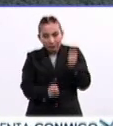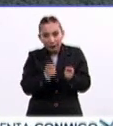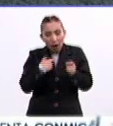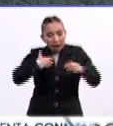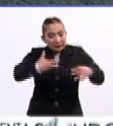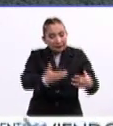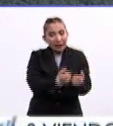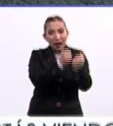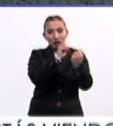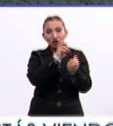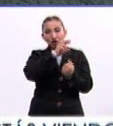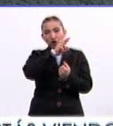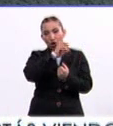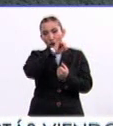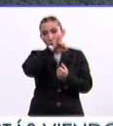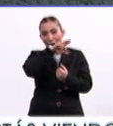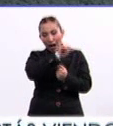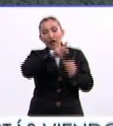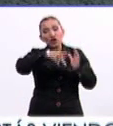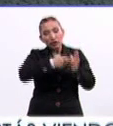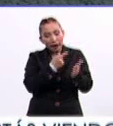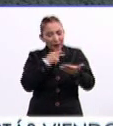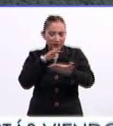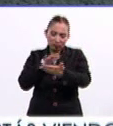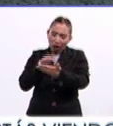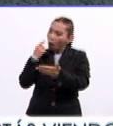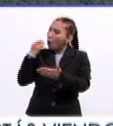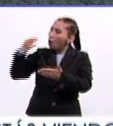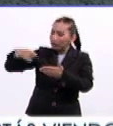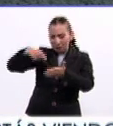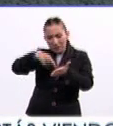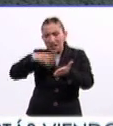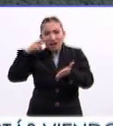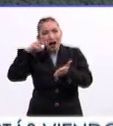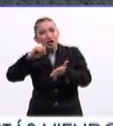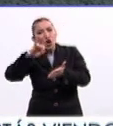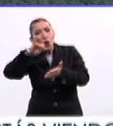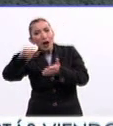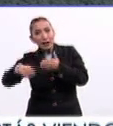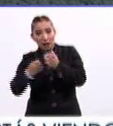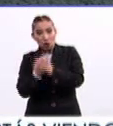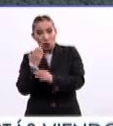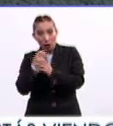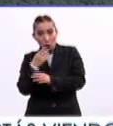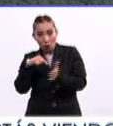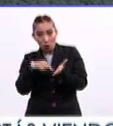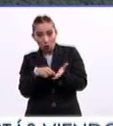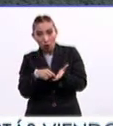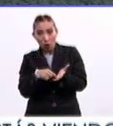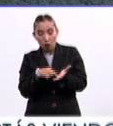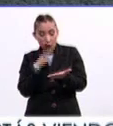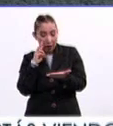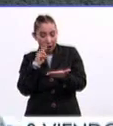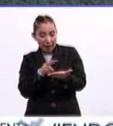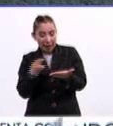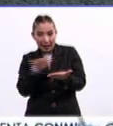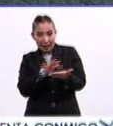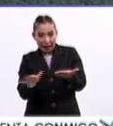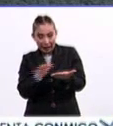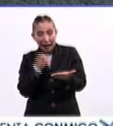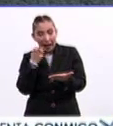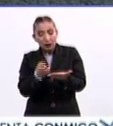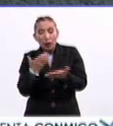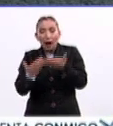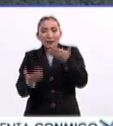volviera a poner, digamos, en el centro de la discusión. Esa generación fue contemporáneos. O sea, eso también a veces lo olvidamos, pero